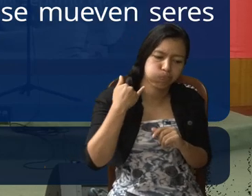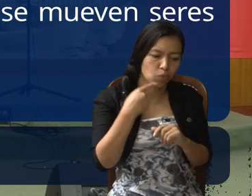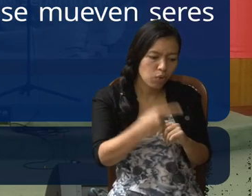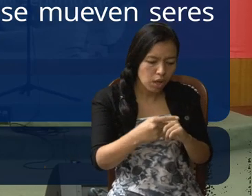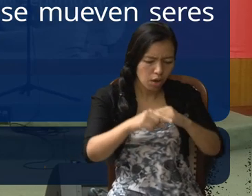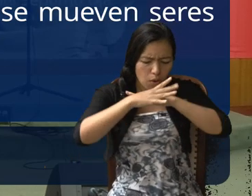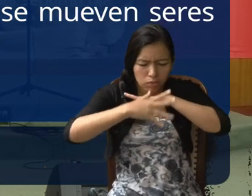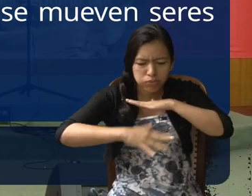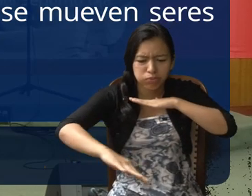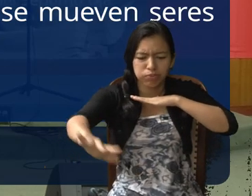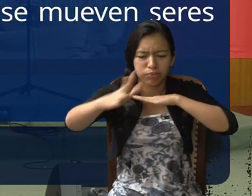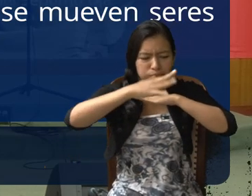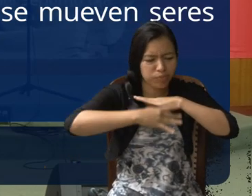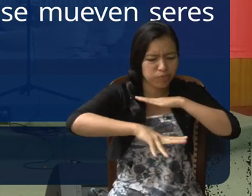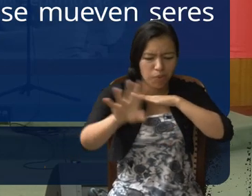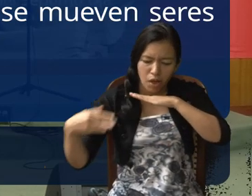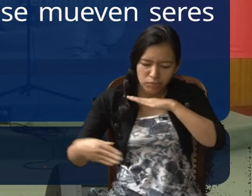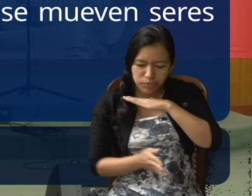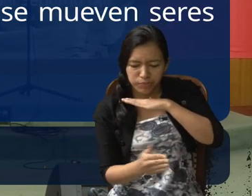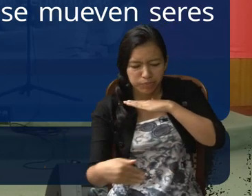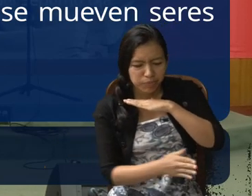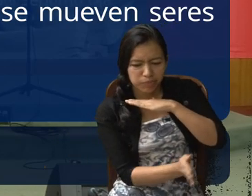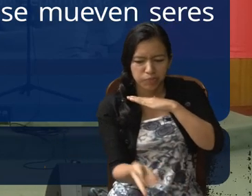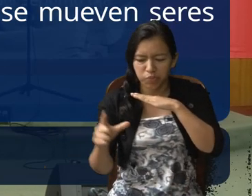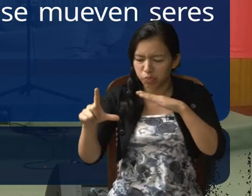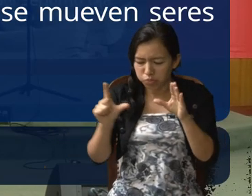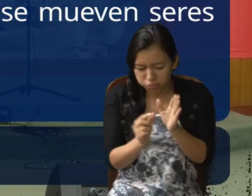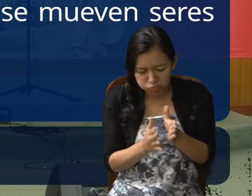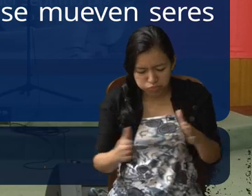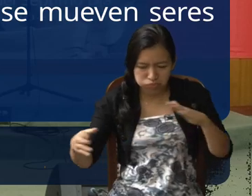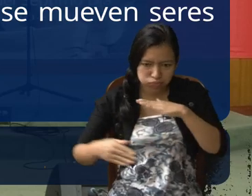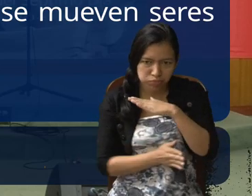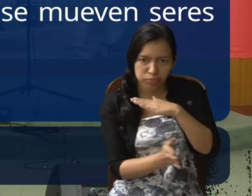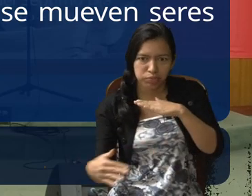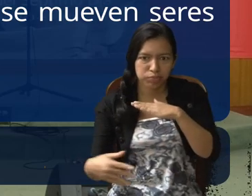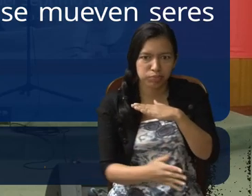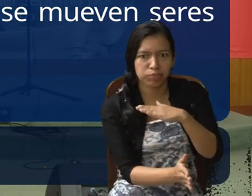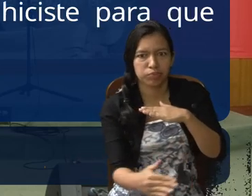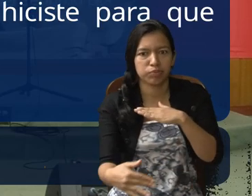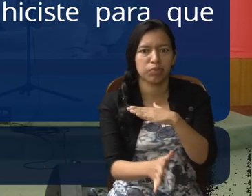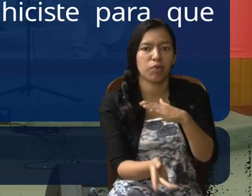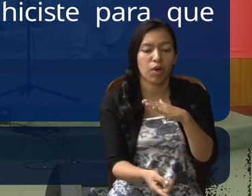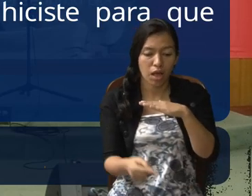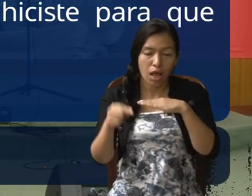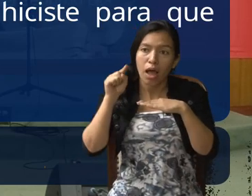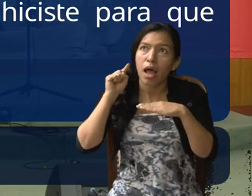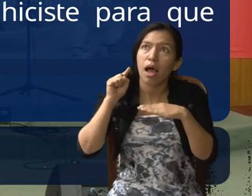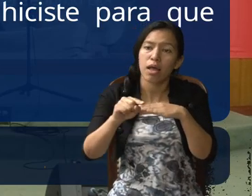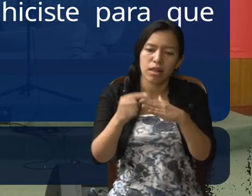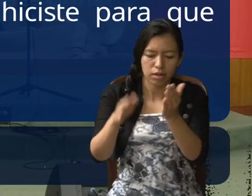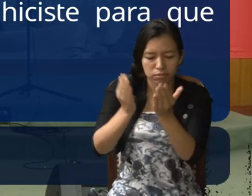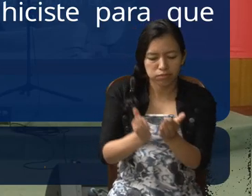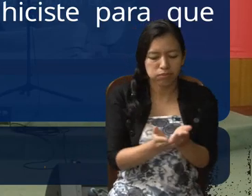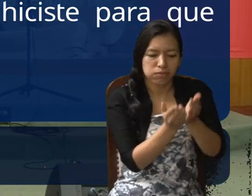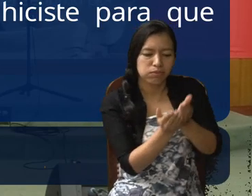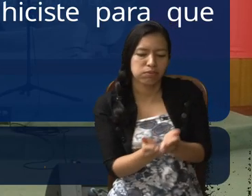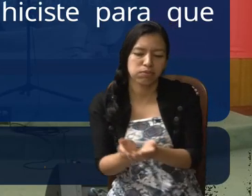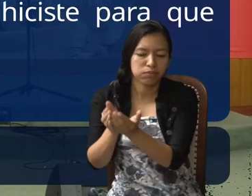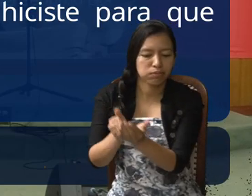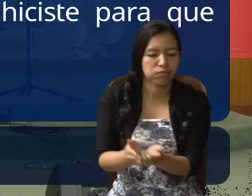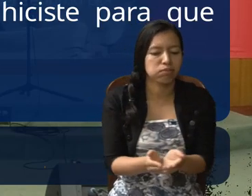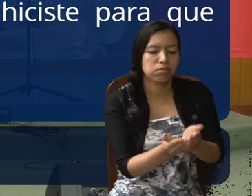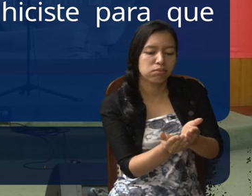mar, en donde se mueven seres innumerables, seres pequeños y seres grandes. Allí lo surcan las naves. Allí está el Leviatán